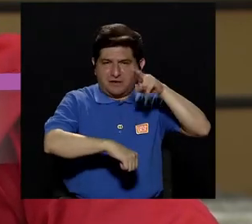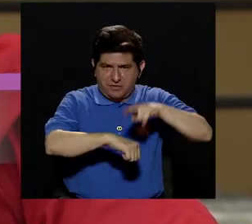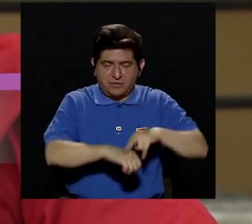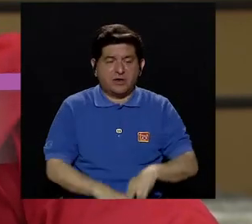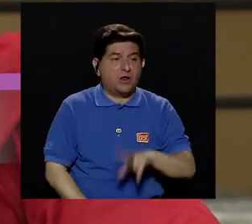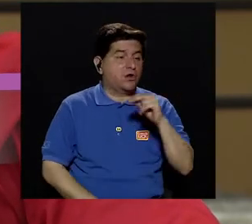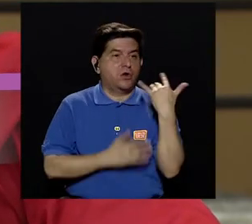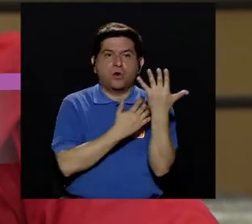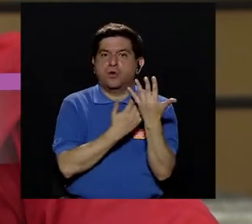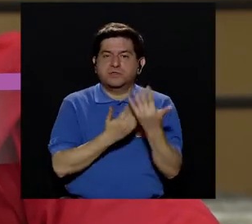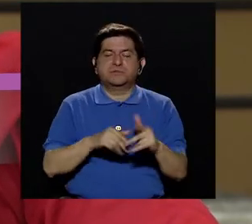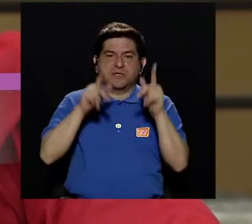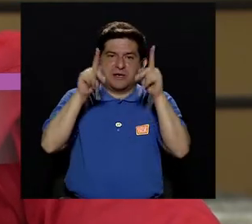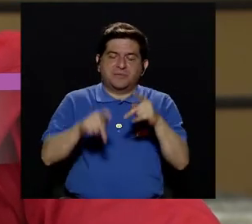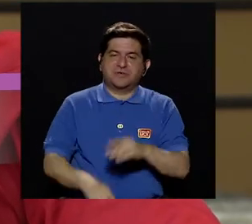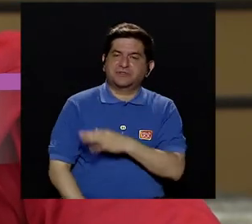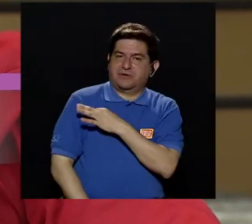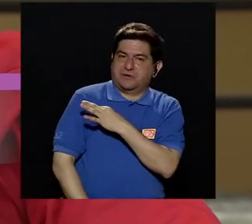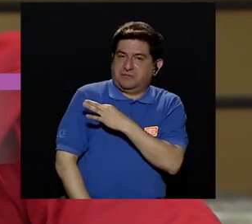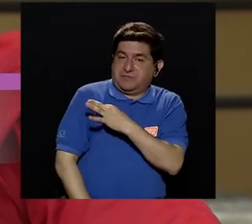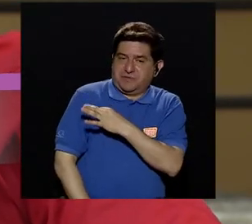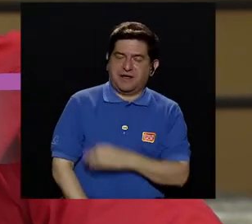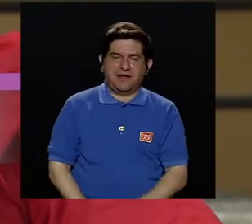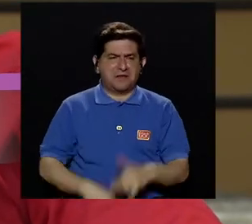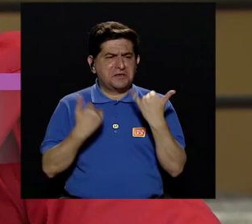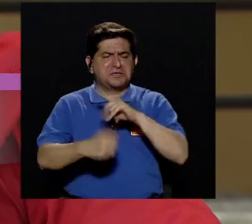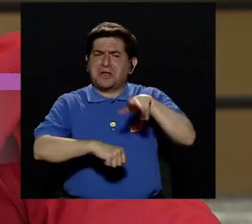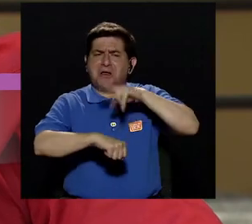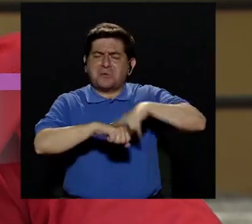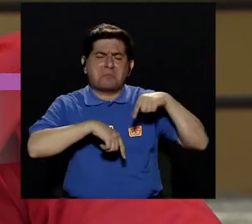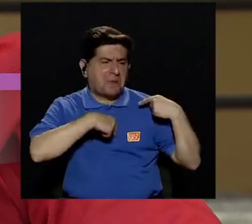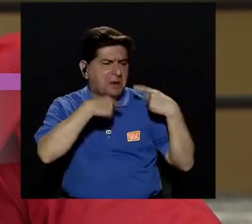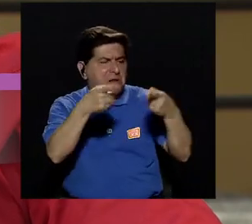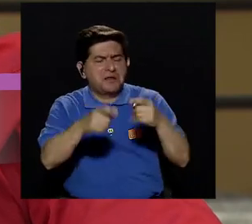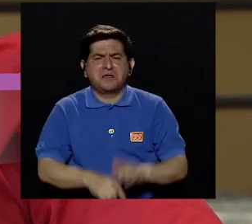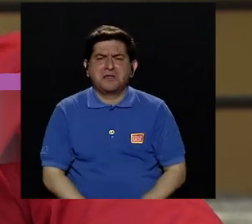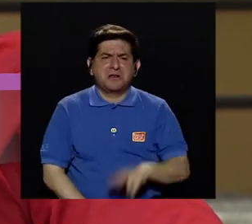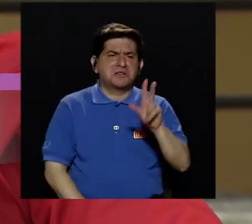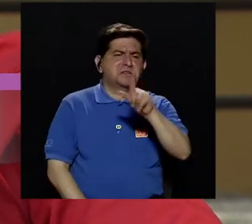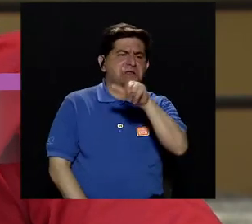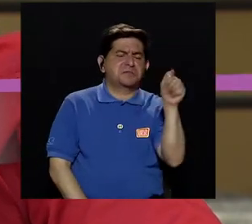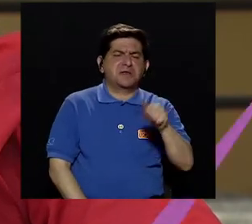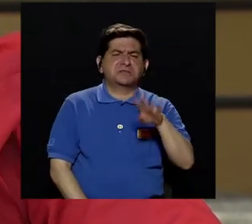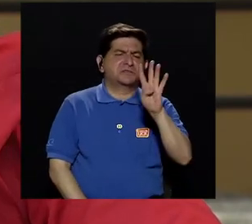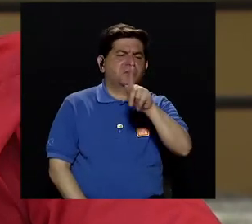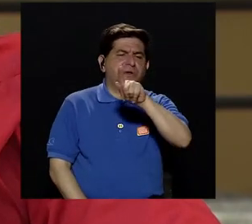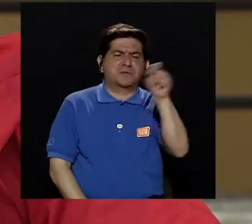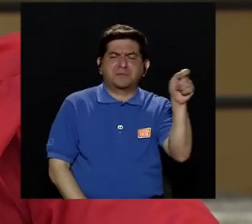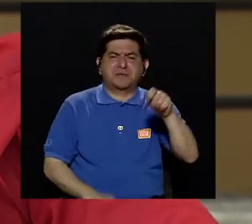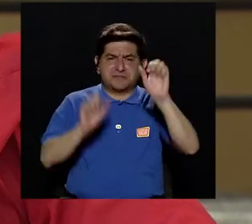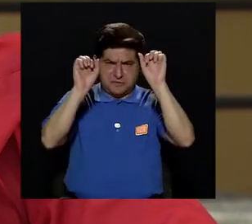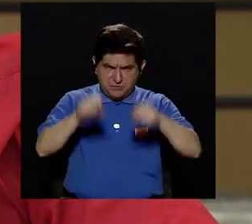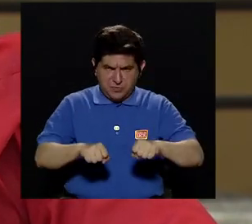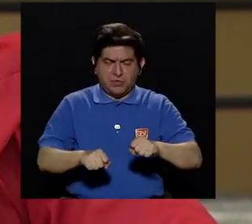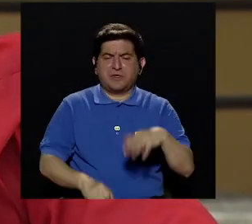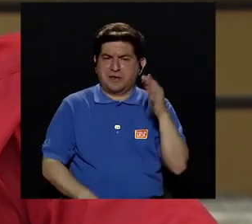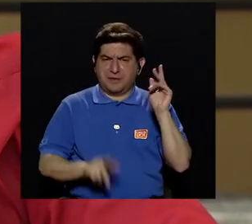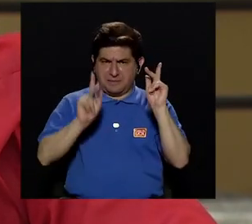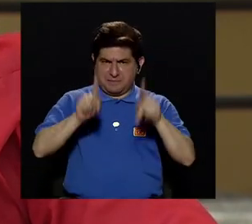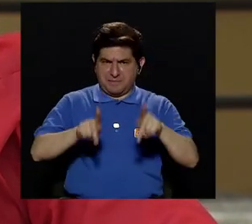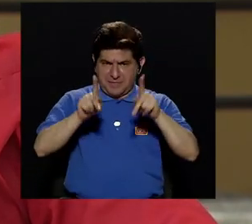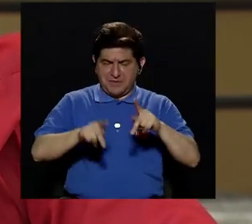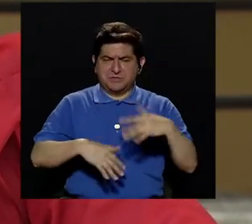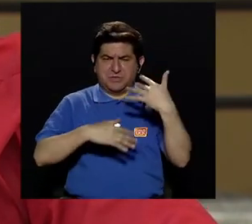que esperar a que alguien nos llame o nos invite a donar, sino hacerlo ya de rutina, ¿verdad? Cada 3 meses o cada 4 meses la persona puede donar